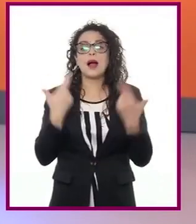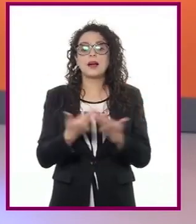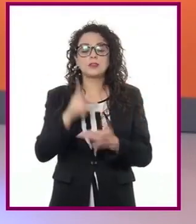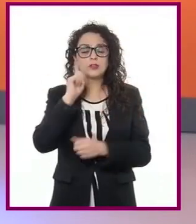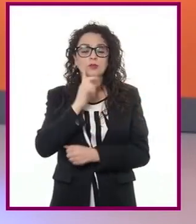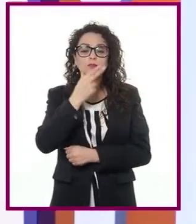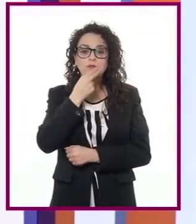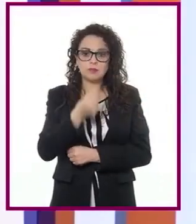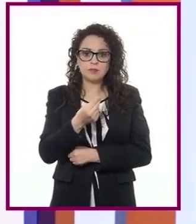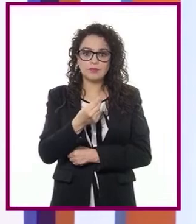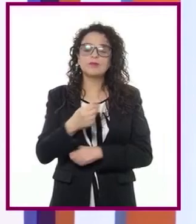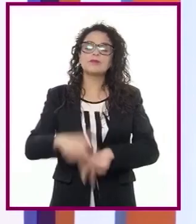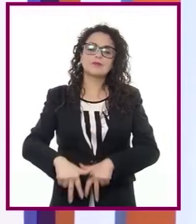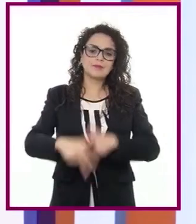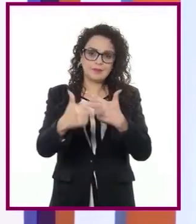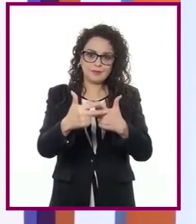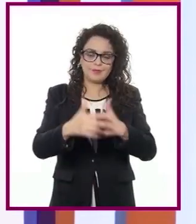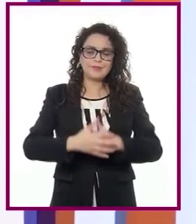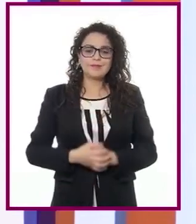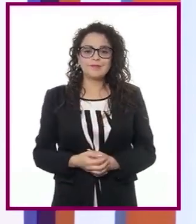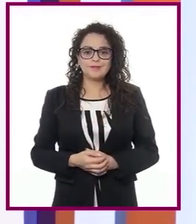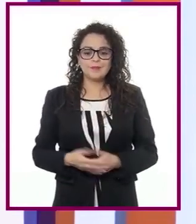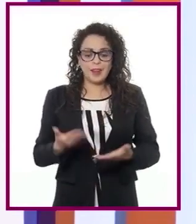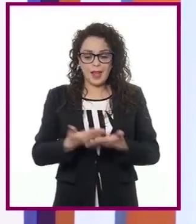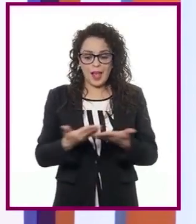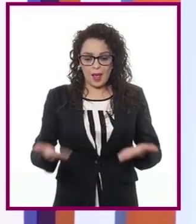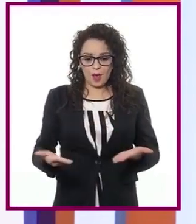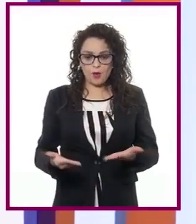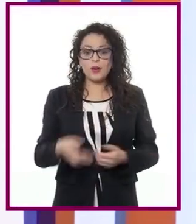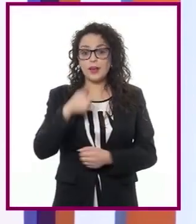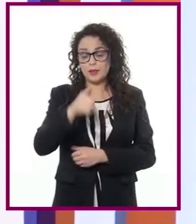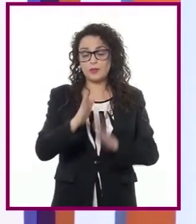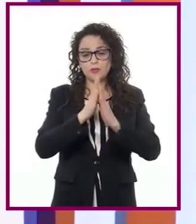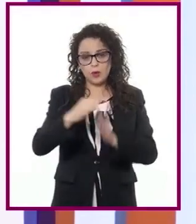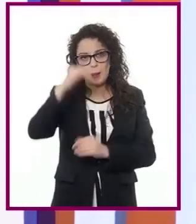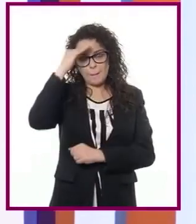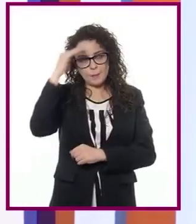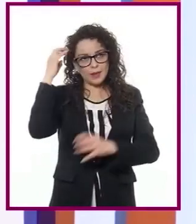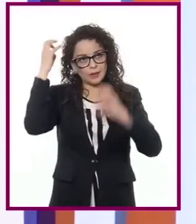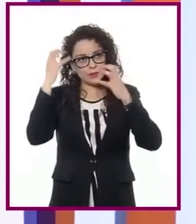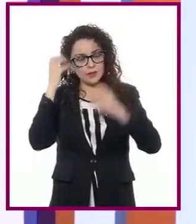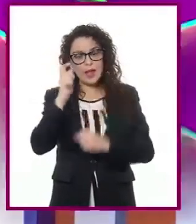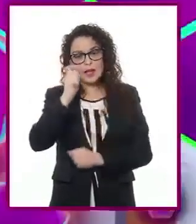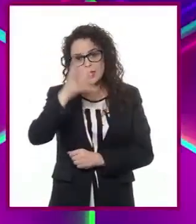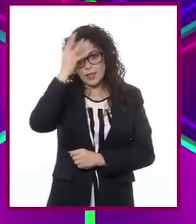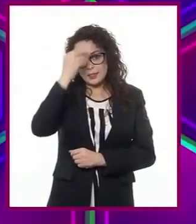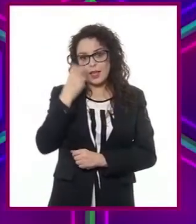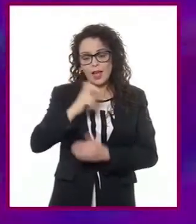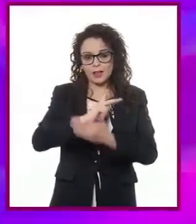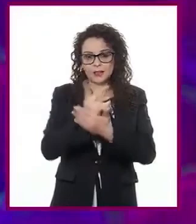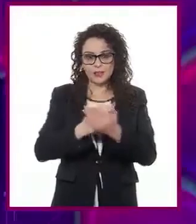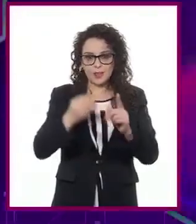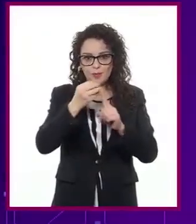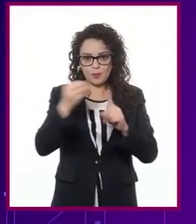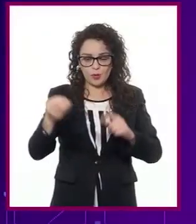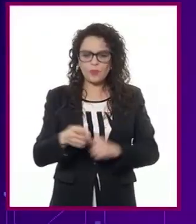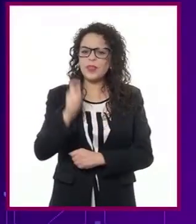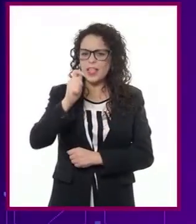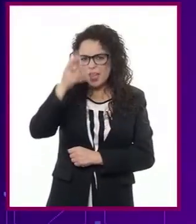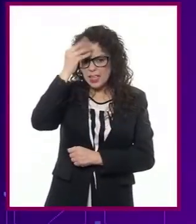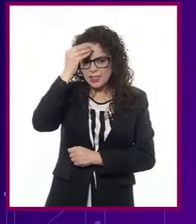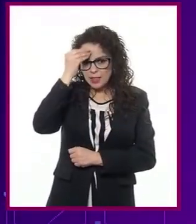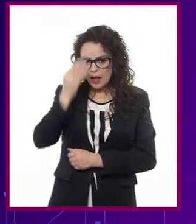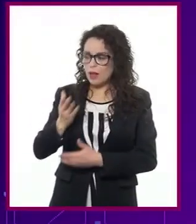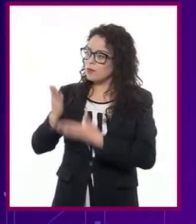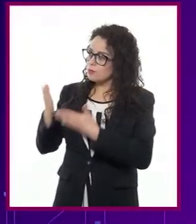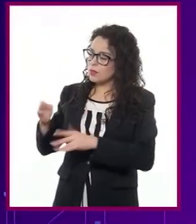maestro a la distancia. Ahora les invito a que reflexionemos sobre lo que vimos en esta sesión. Aprendimos a representar